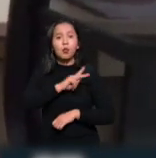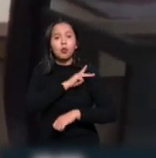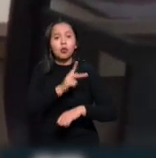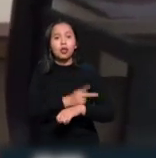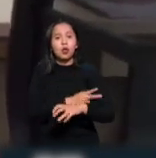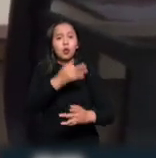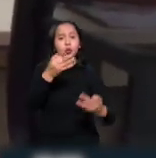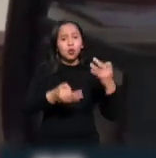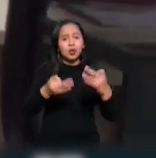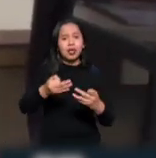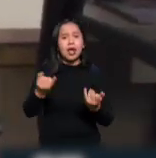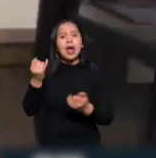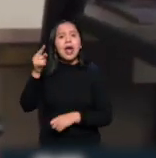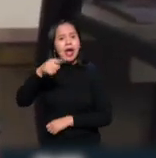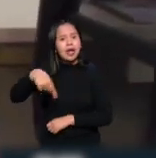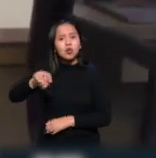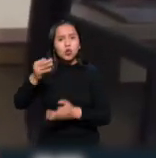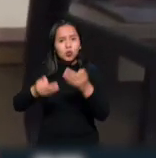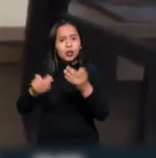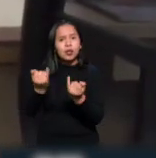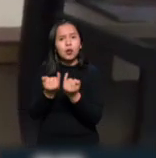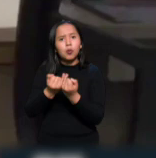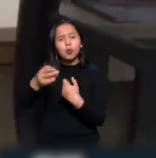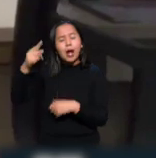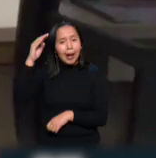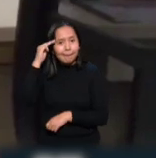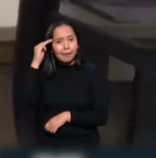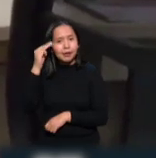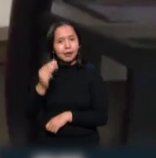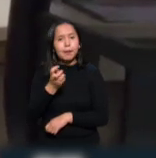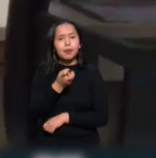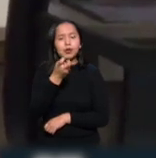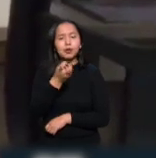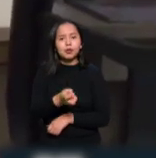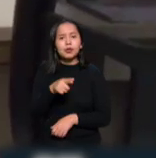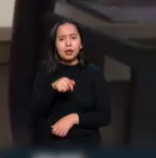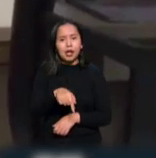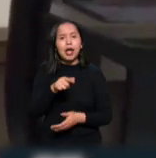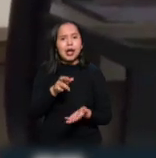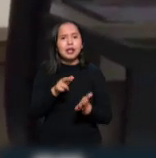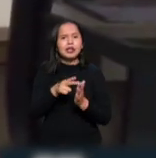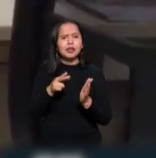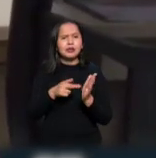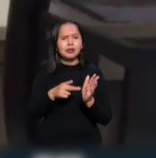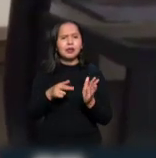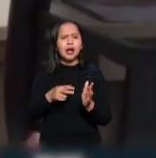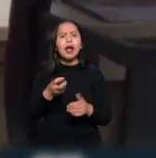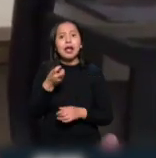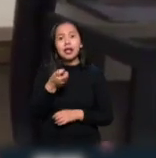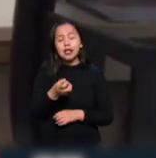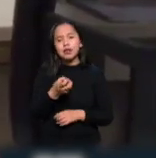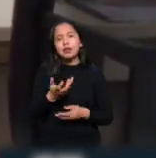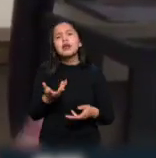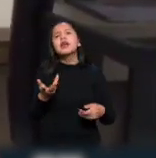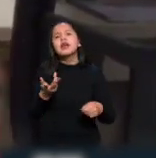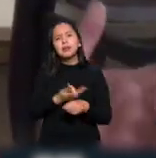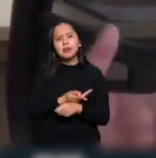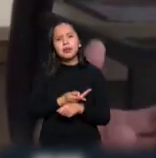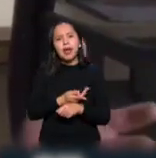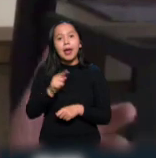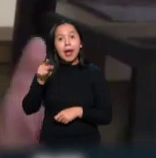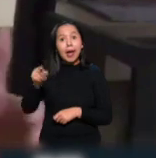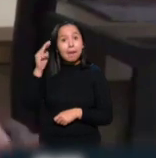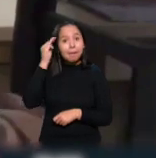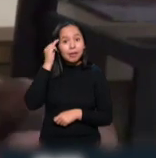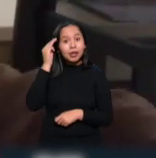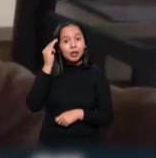sus jueces y de sus ministros. Por eso el constituyente permanente, el Poder Reformador, no puede admitir que un